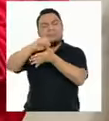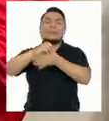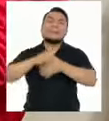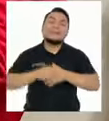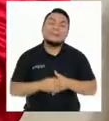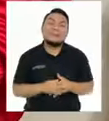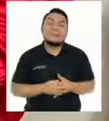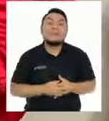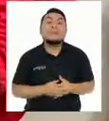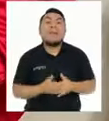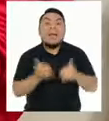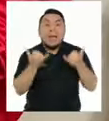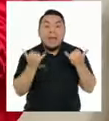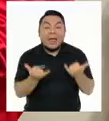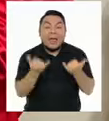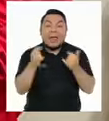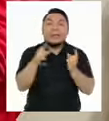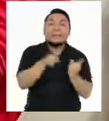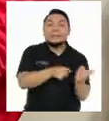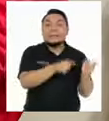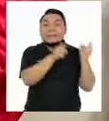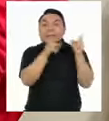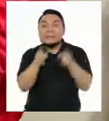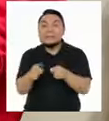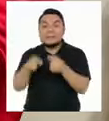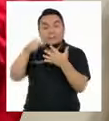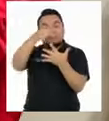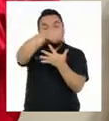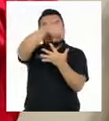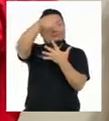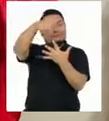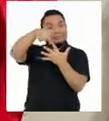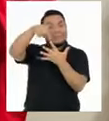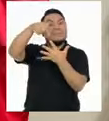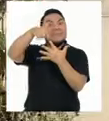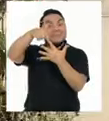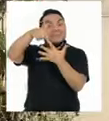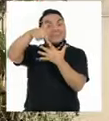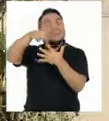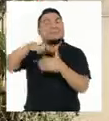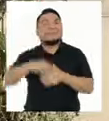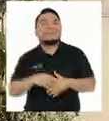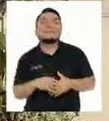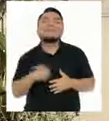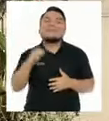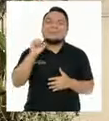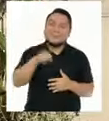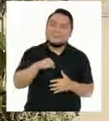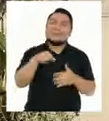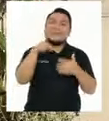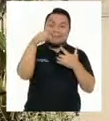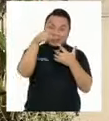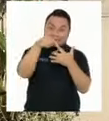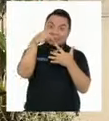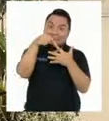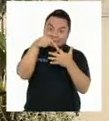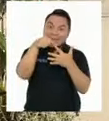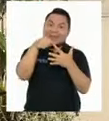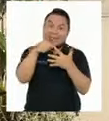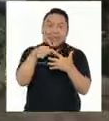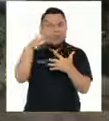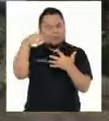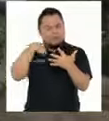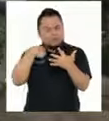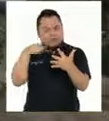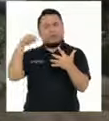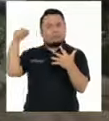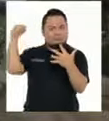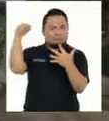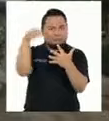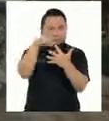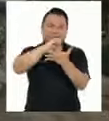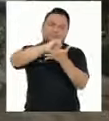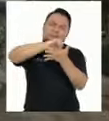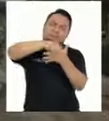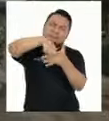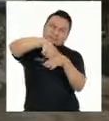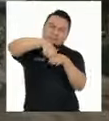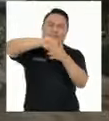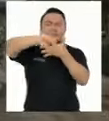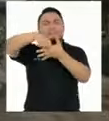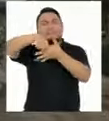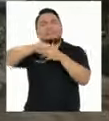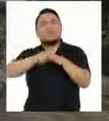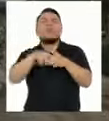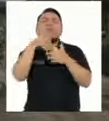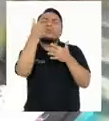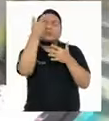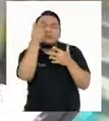Y ahora seguimos con el dedo índice. Dedo índice. Te frotamos, te lavamos con